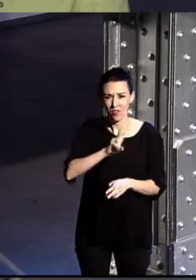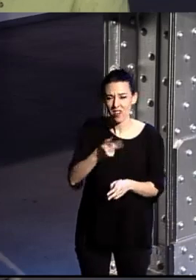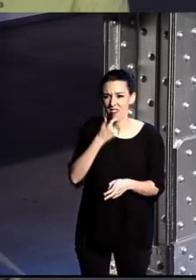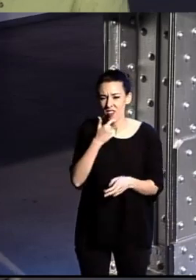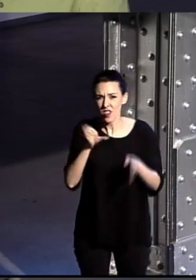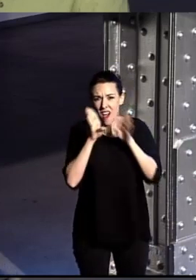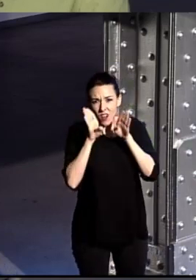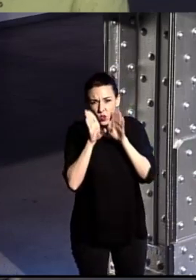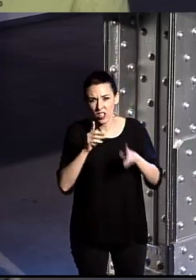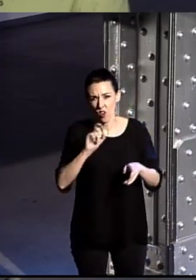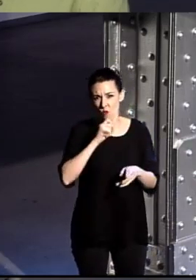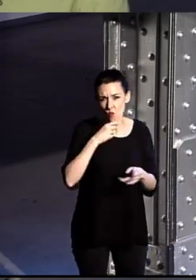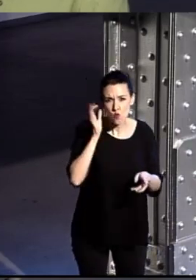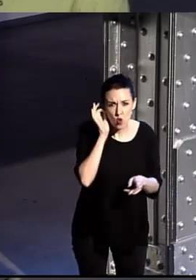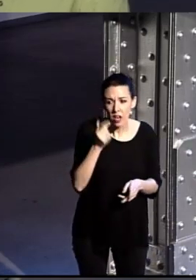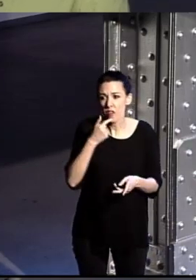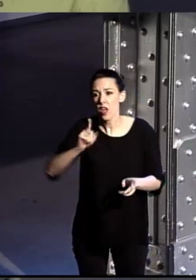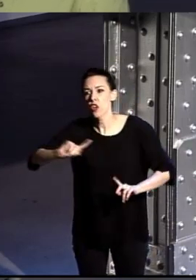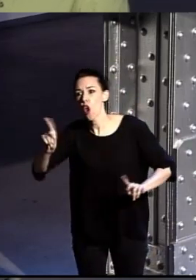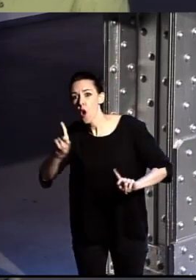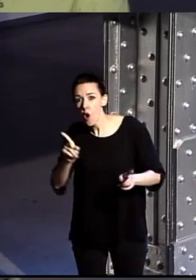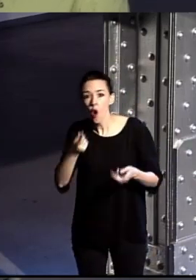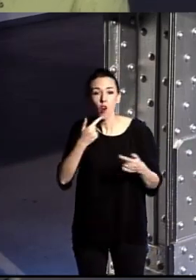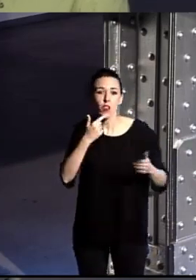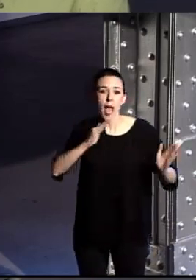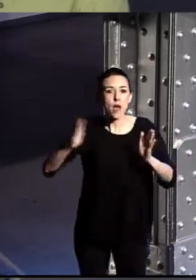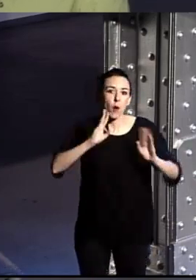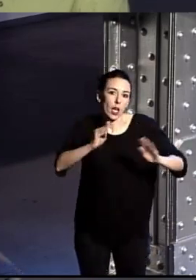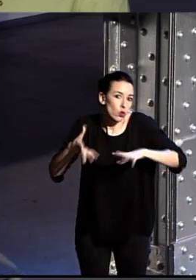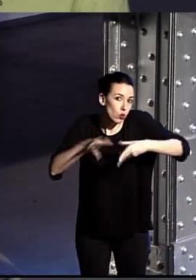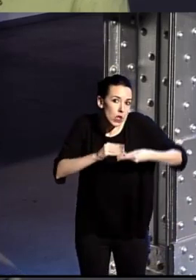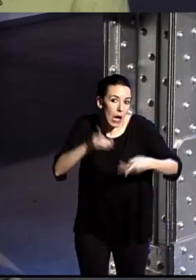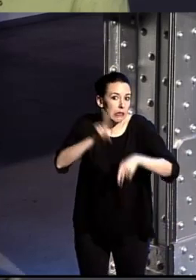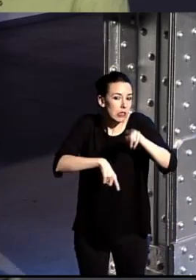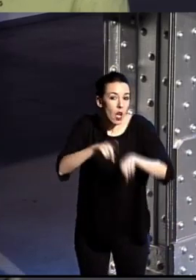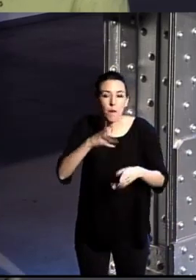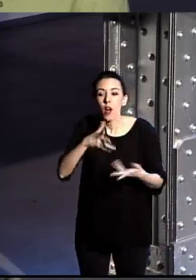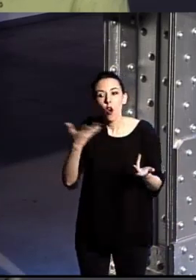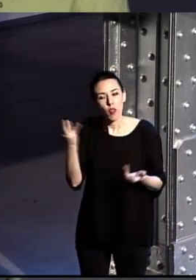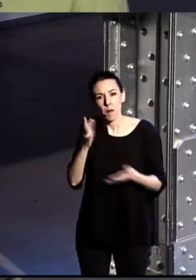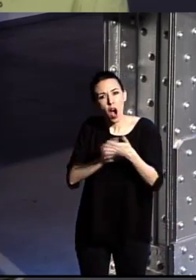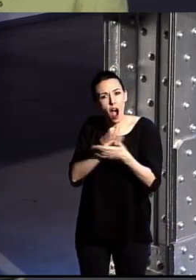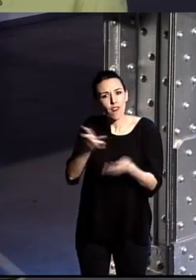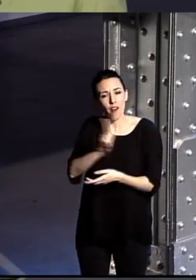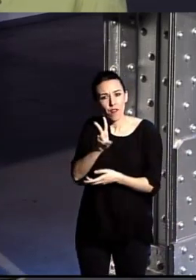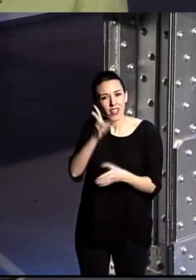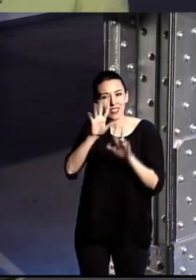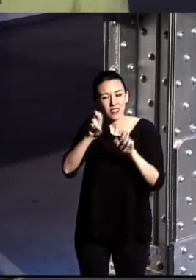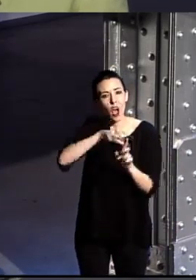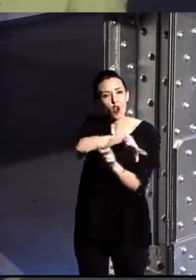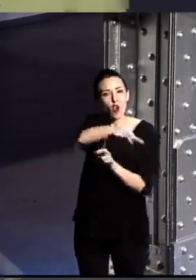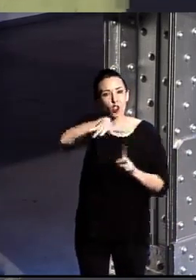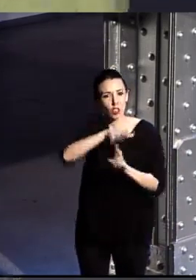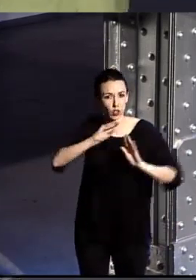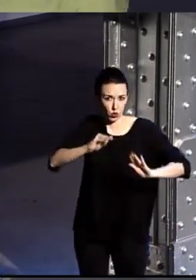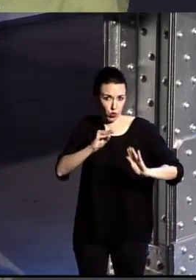ser escritor misógino. Hay quien dice que no es misógino, que es un escritor de su tiempo. Pero claro, no podemos hablar de Verne sin hablar del contexto en el